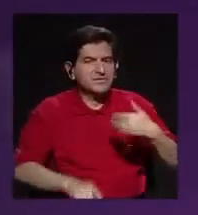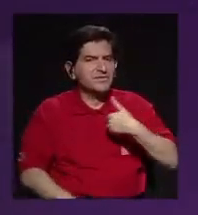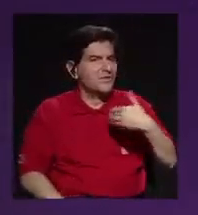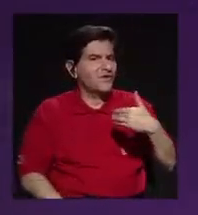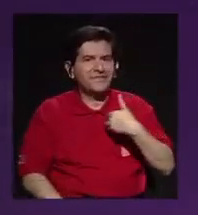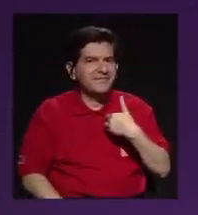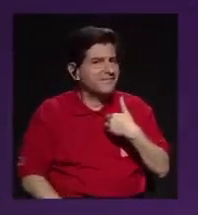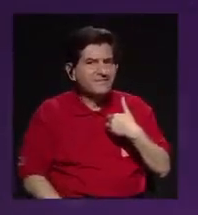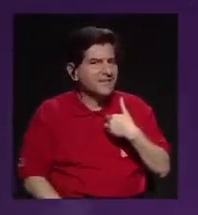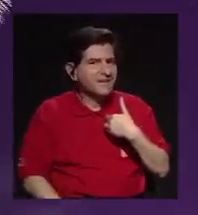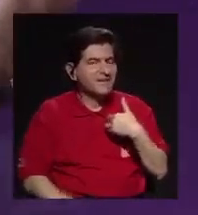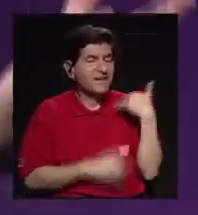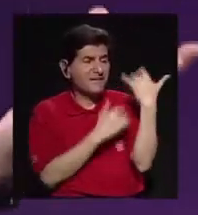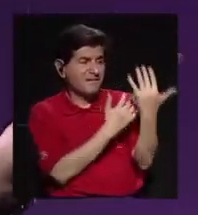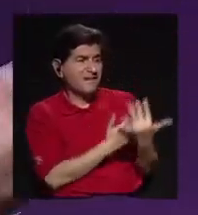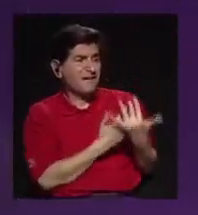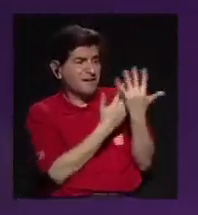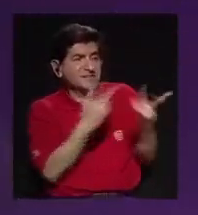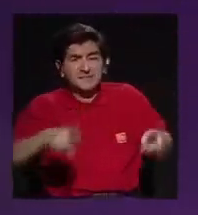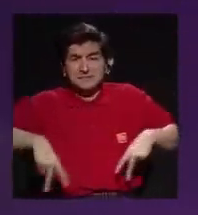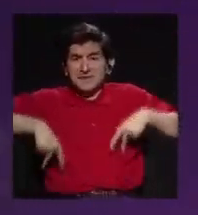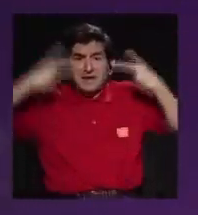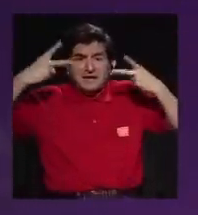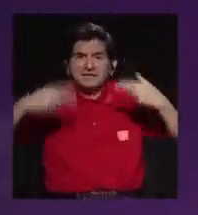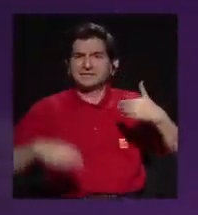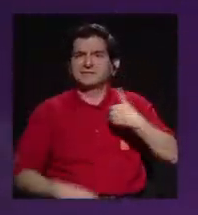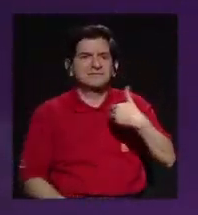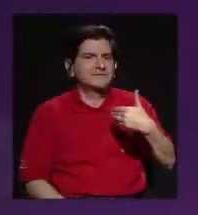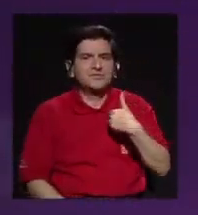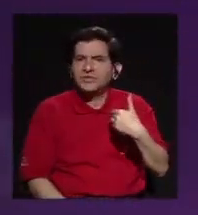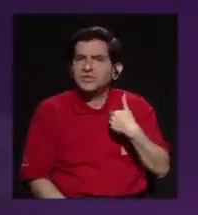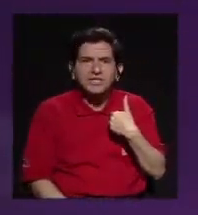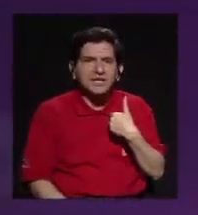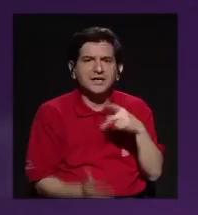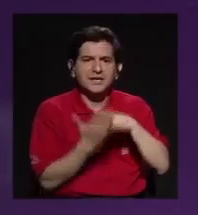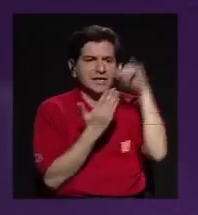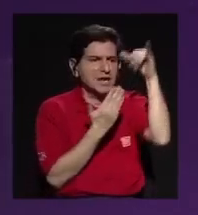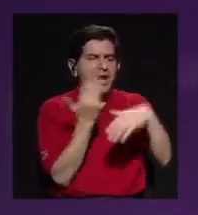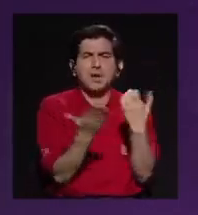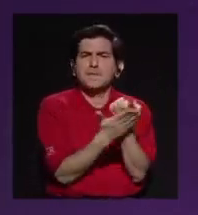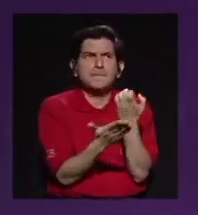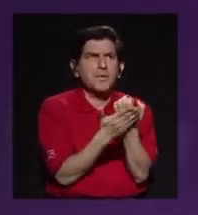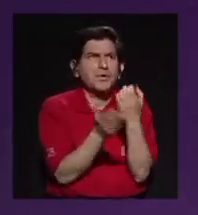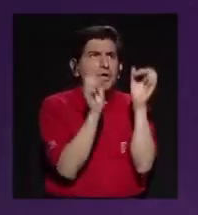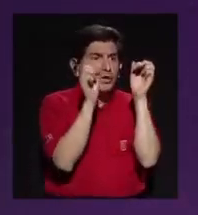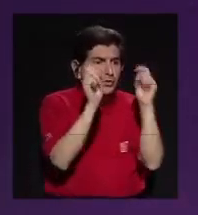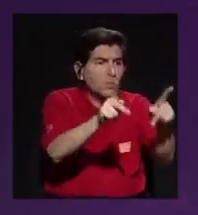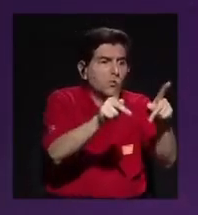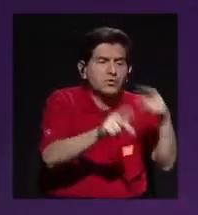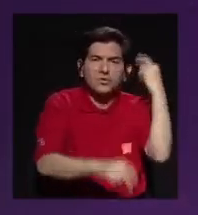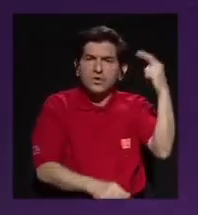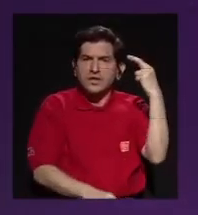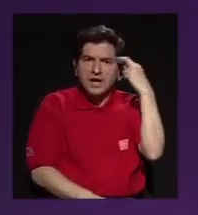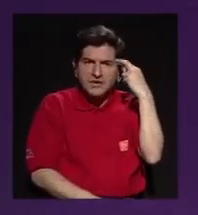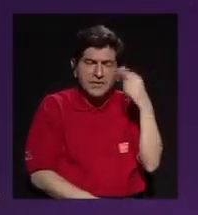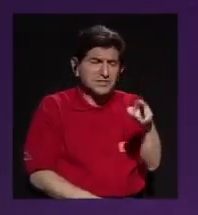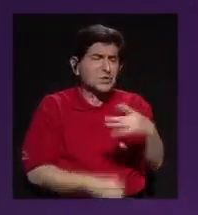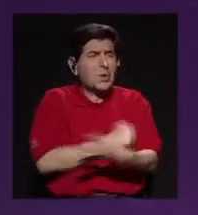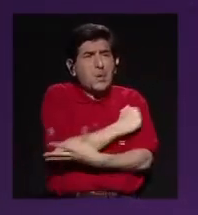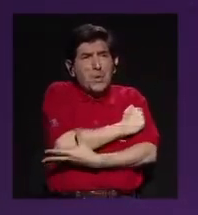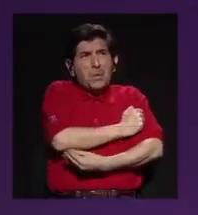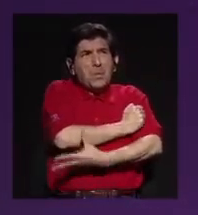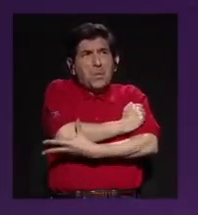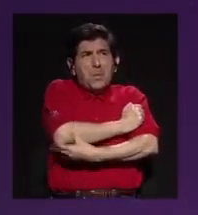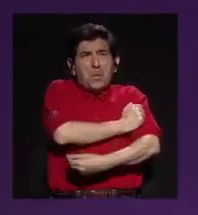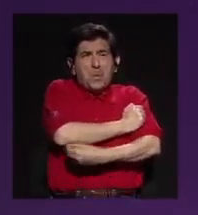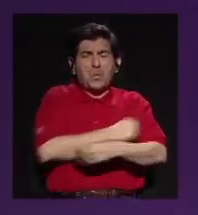tiene, digamos, grandes expectativas en la vida, no tiene proyectos económicos viables porque está metido en la pobreza,